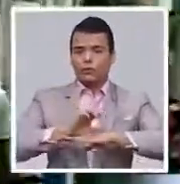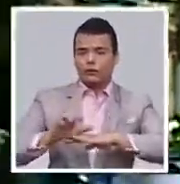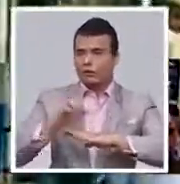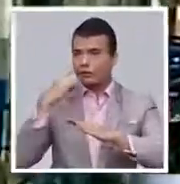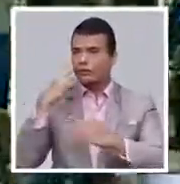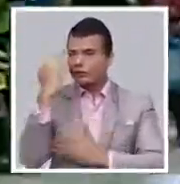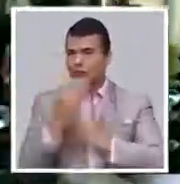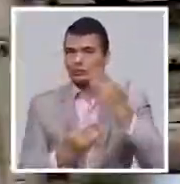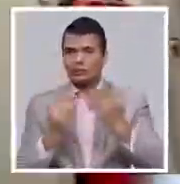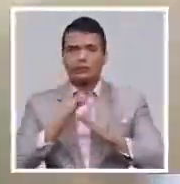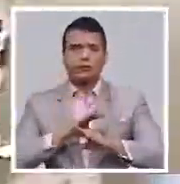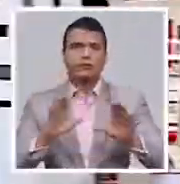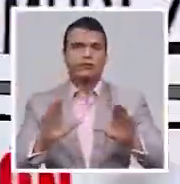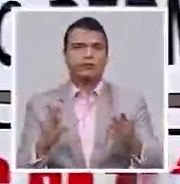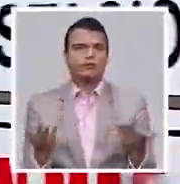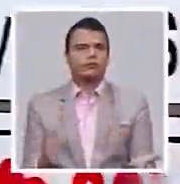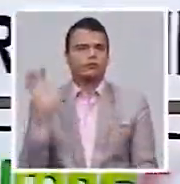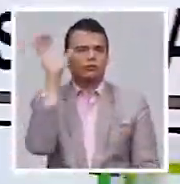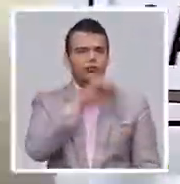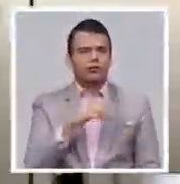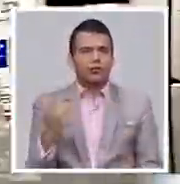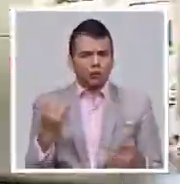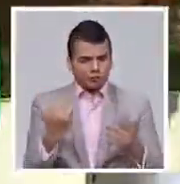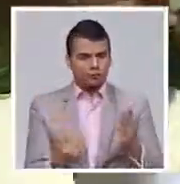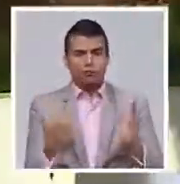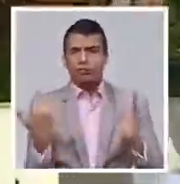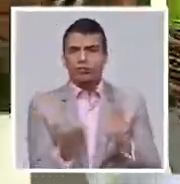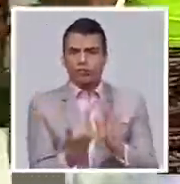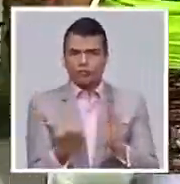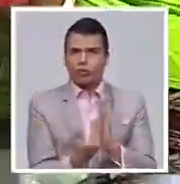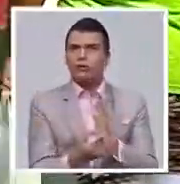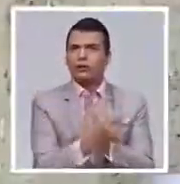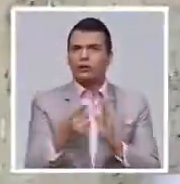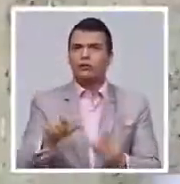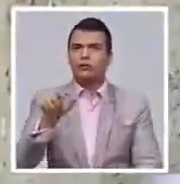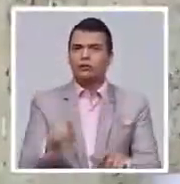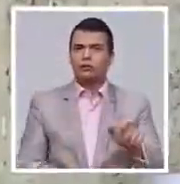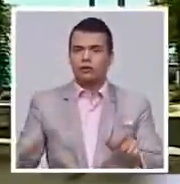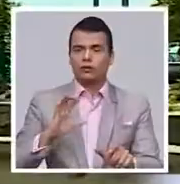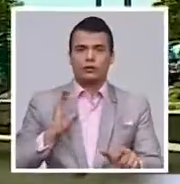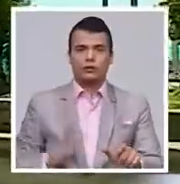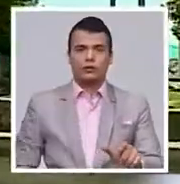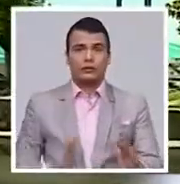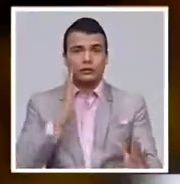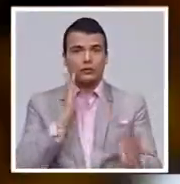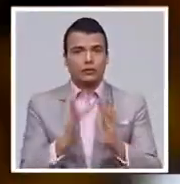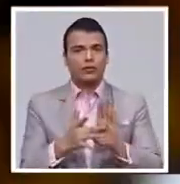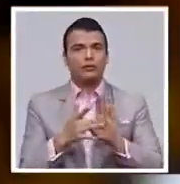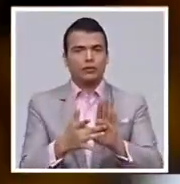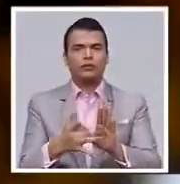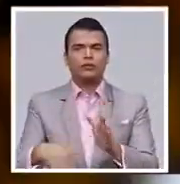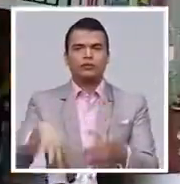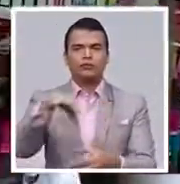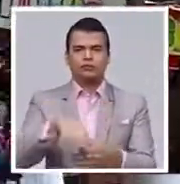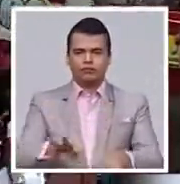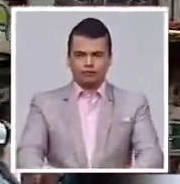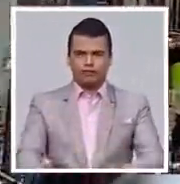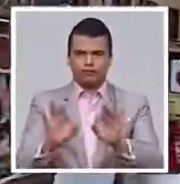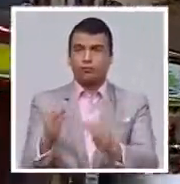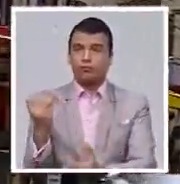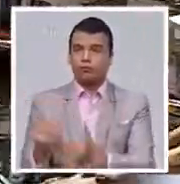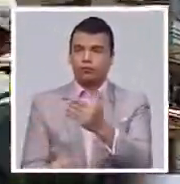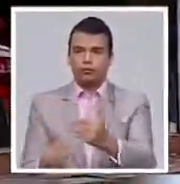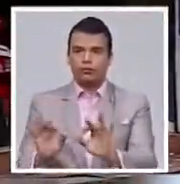las instituciones, ver las garantías que la población y el ciudadano necesita para que estas elecciones se hagan